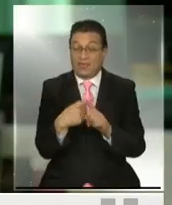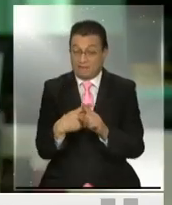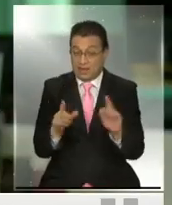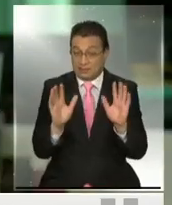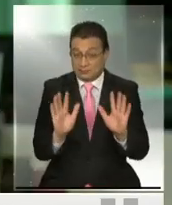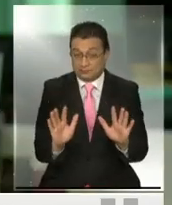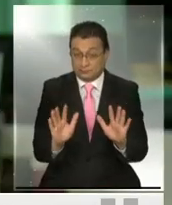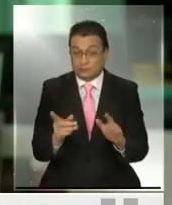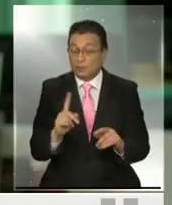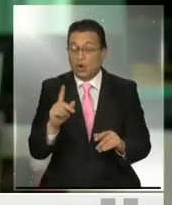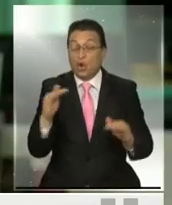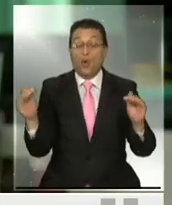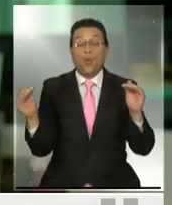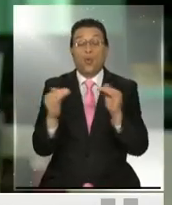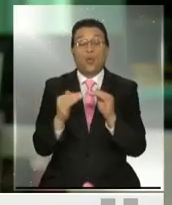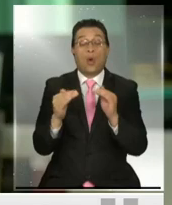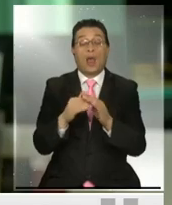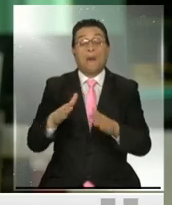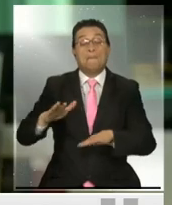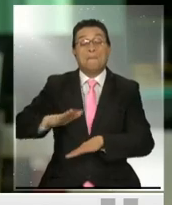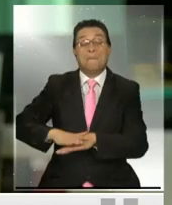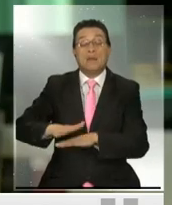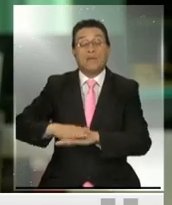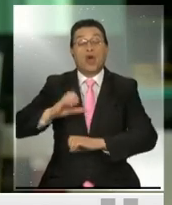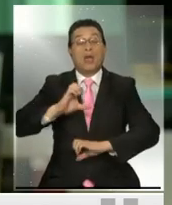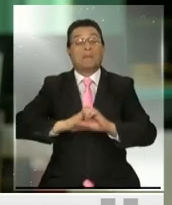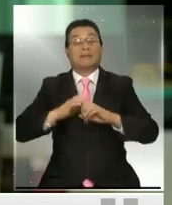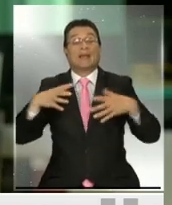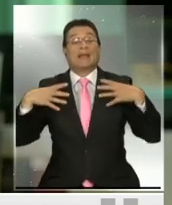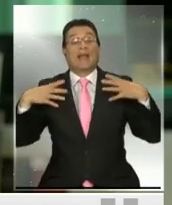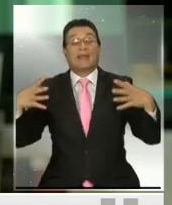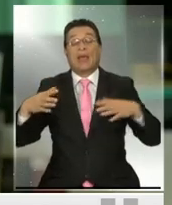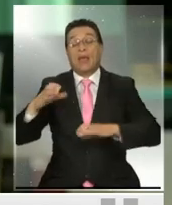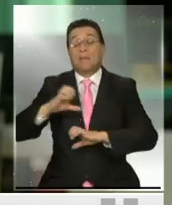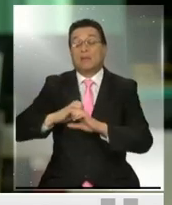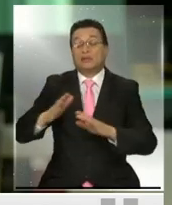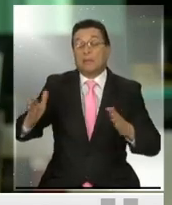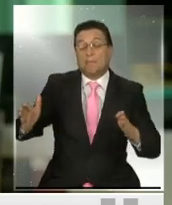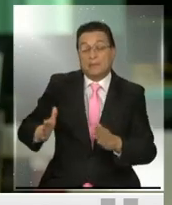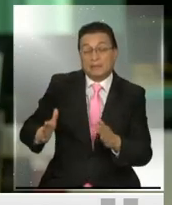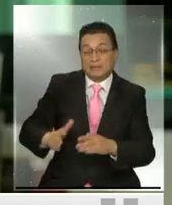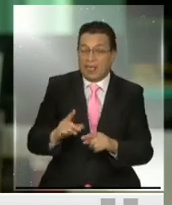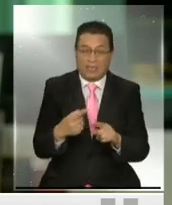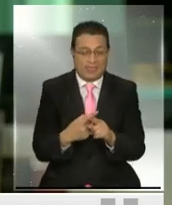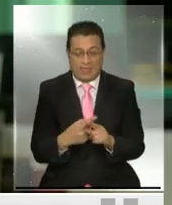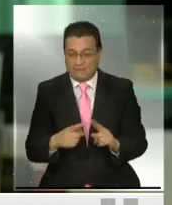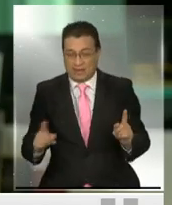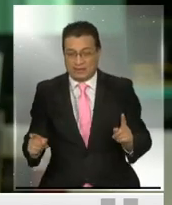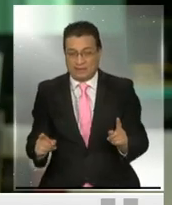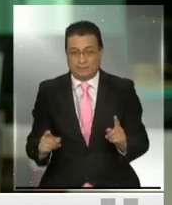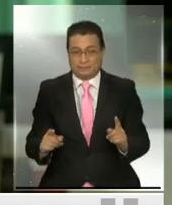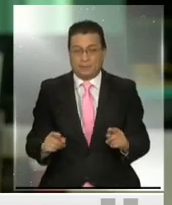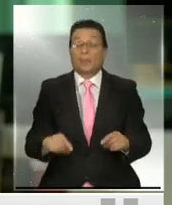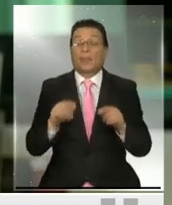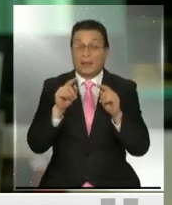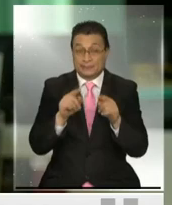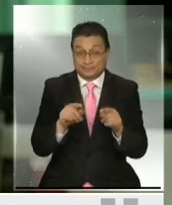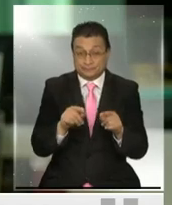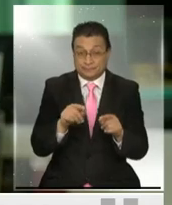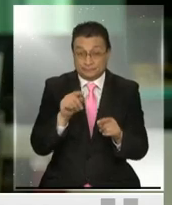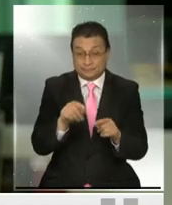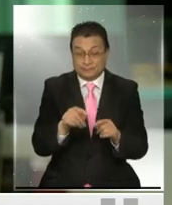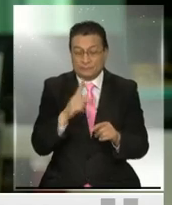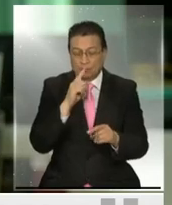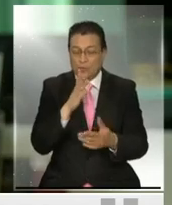no es lo mismo un sueldo mínimo en empresas grandes y en empresas medianas o pequeñas en consecuencia yo creo que es una